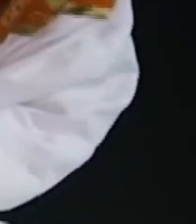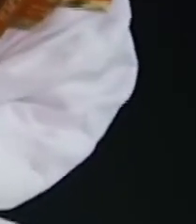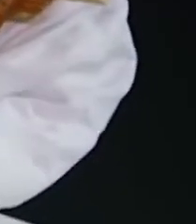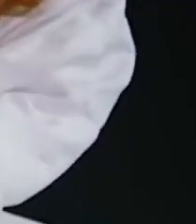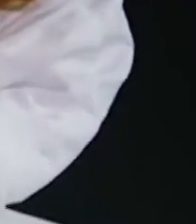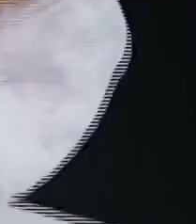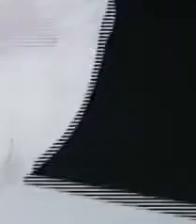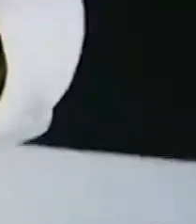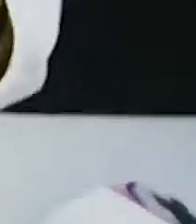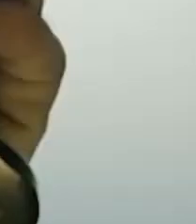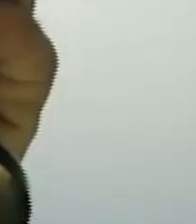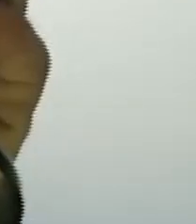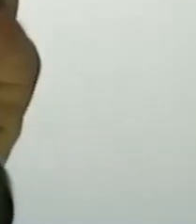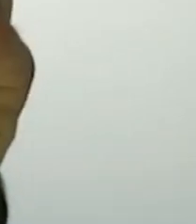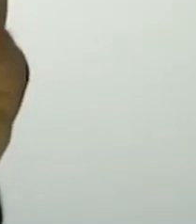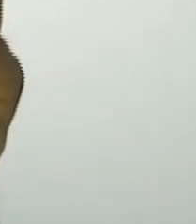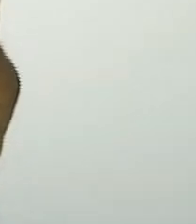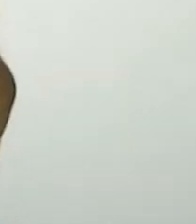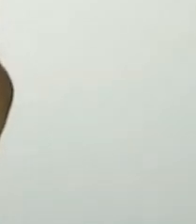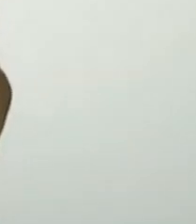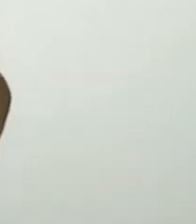a las 5:15 de la tarde.